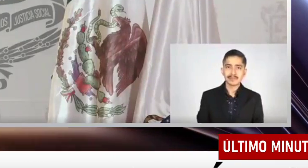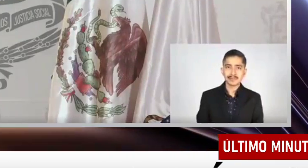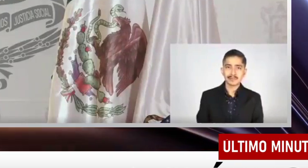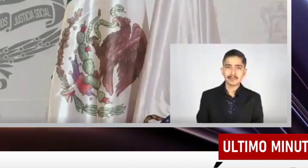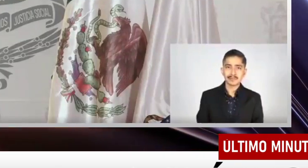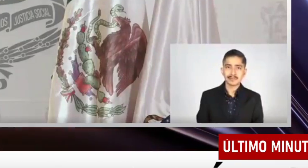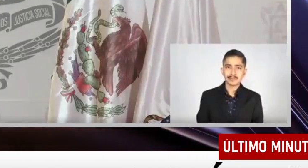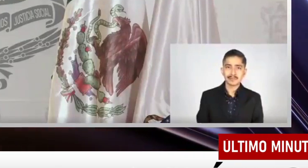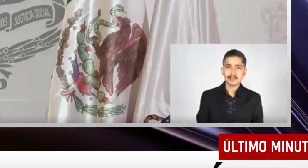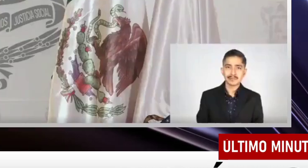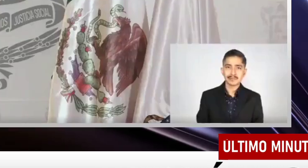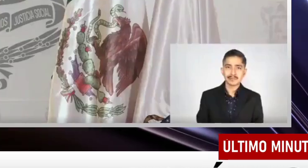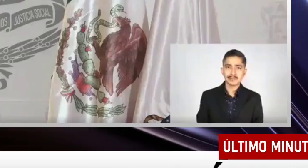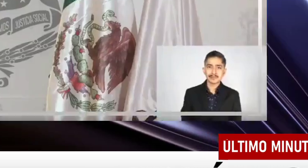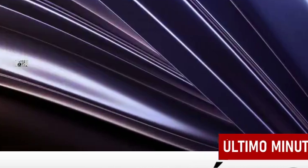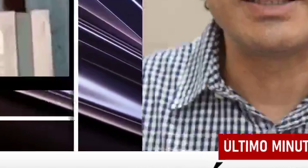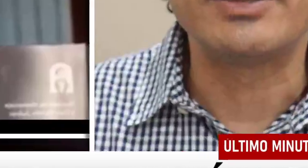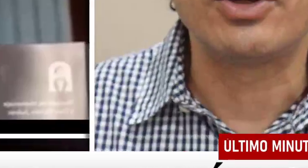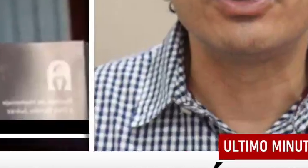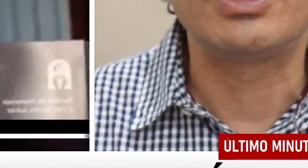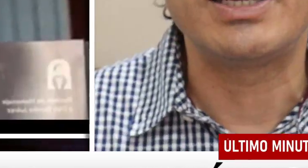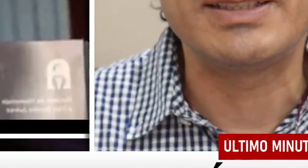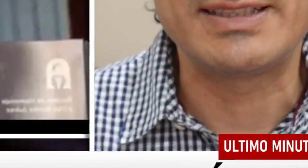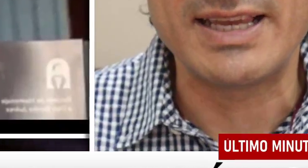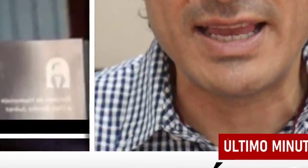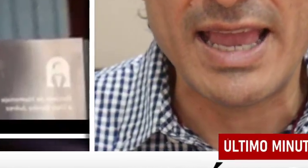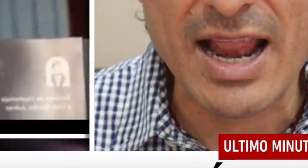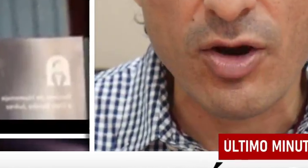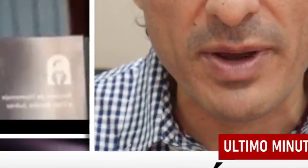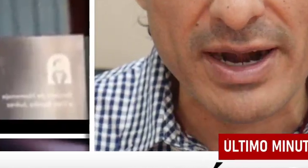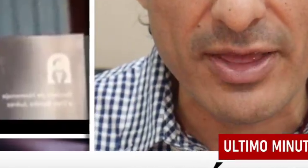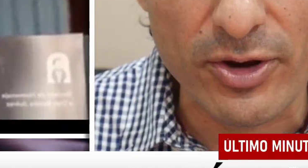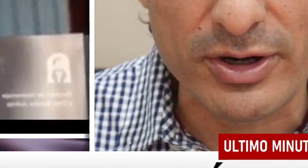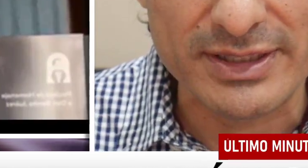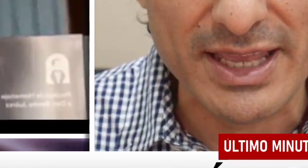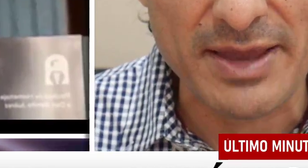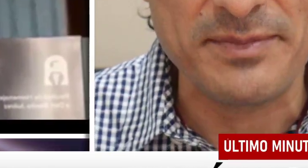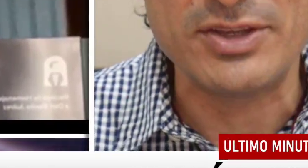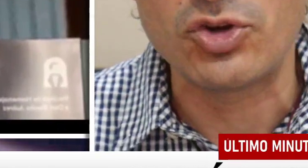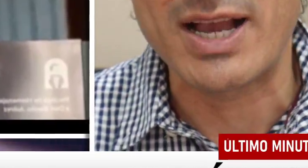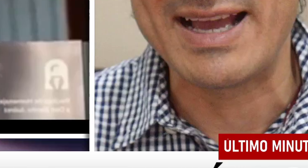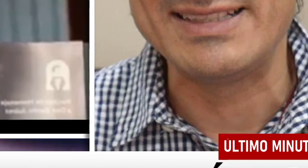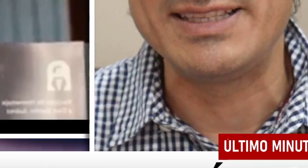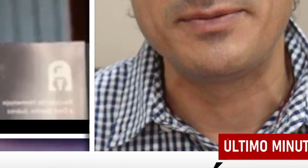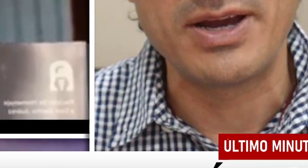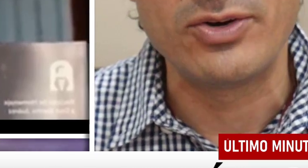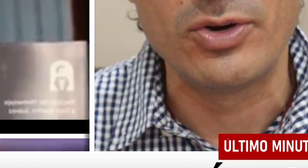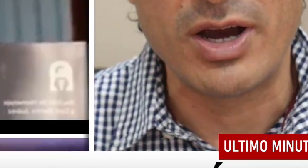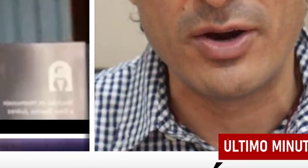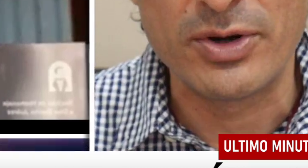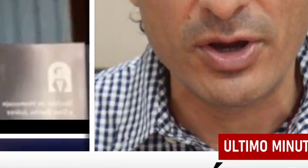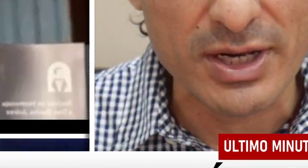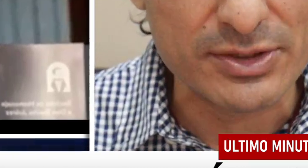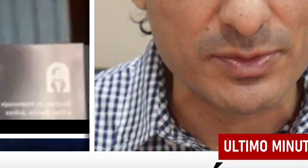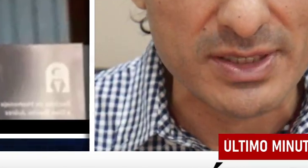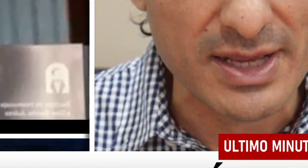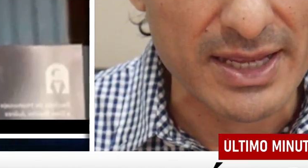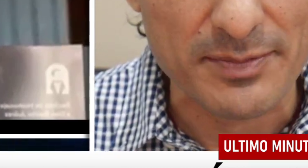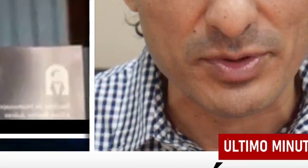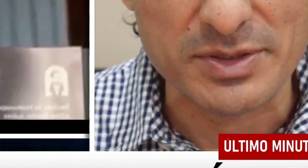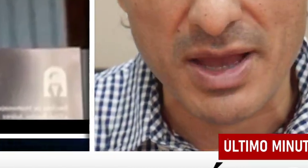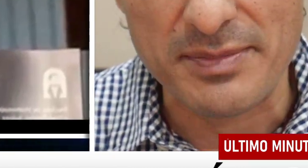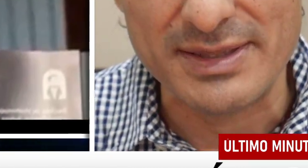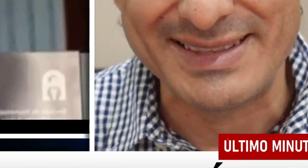gracias bueno pues es parte de lo que dice entonces el gobernador de michoacán silvano aureoles su